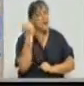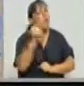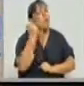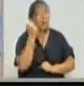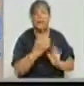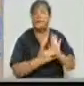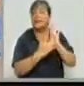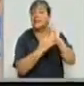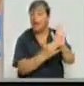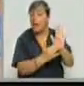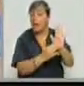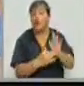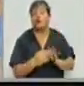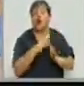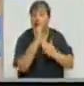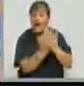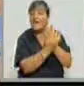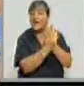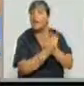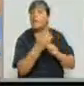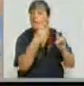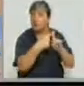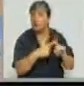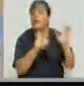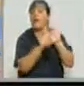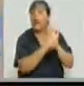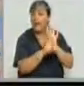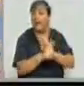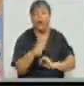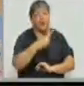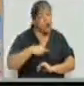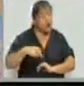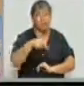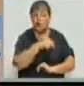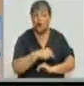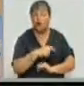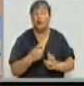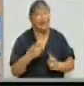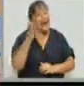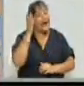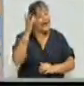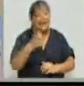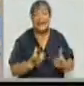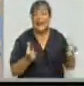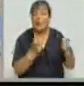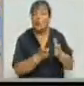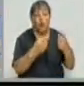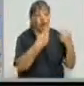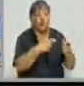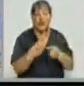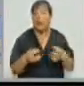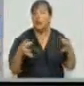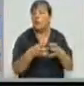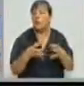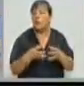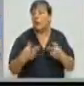que le presentemos argumentos a favor de esta ley. Nosotras hicimos varias reuniones con distintas organizaciones de la